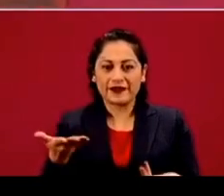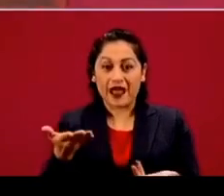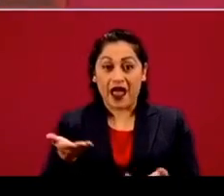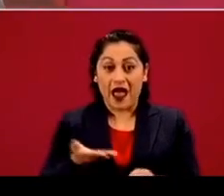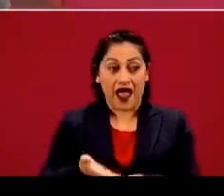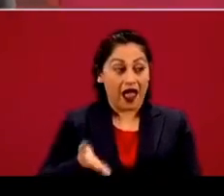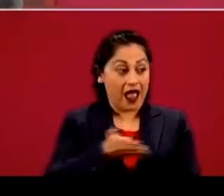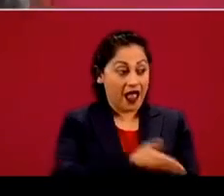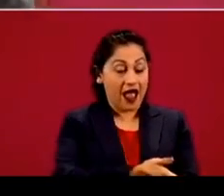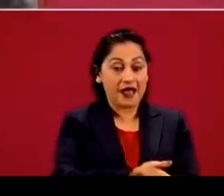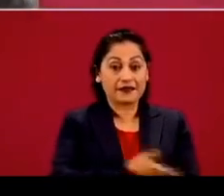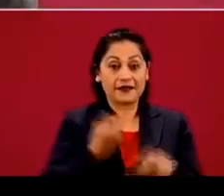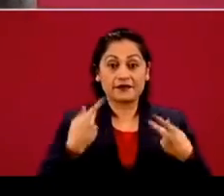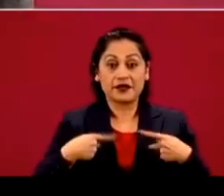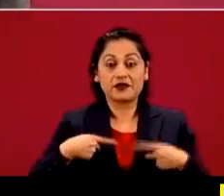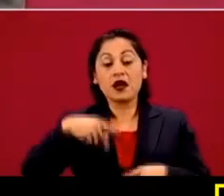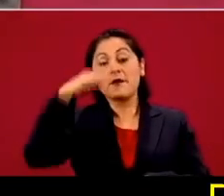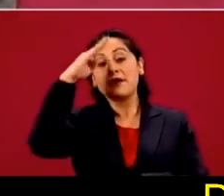pero no lo dijo